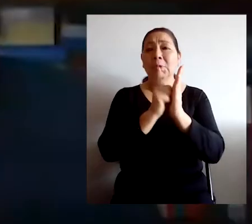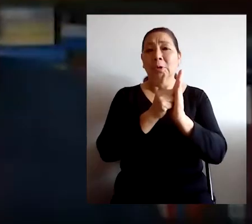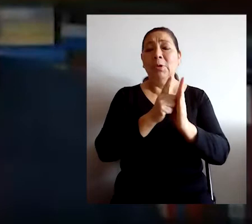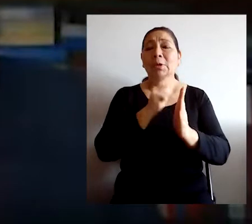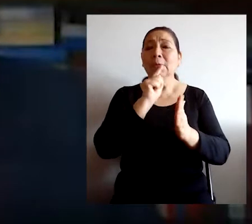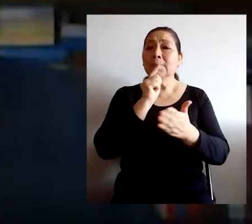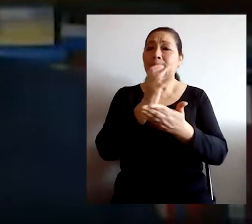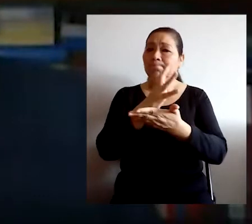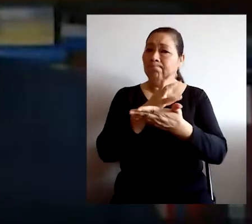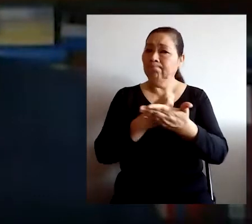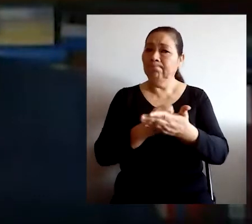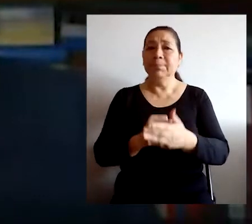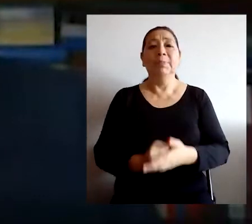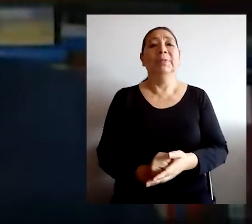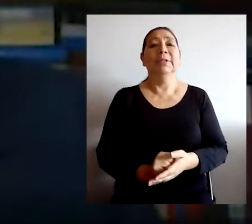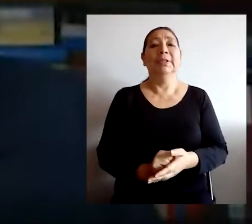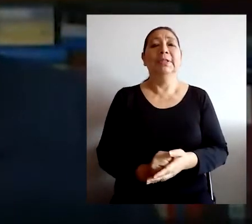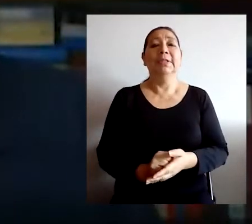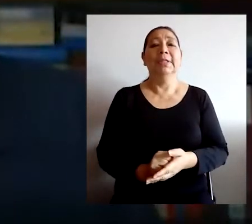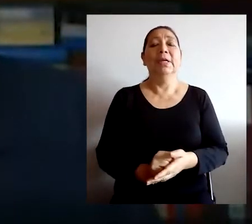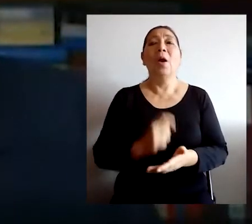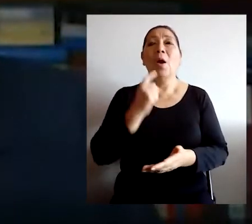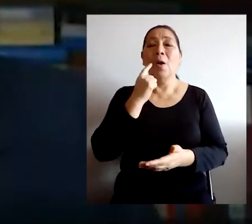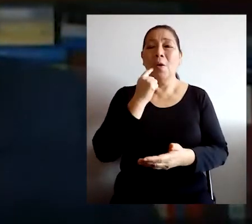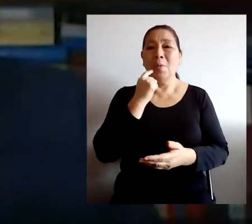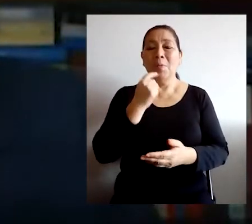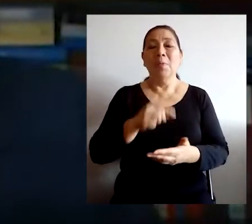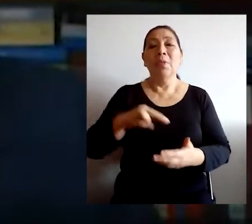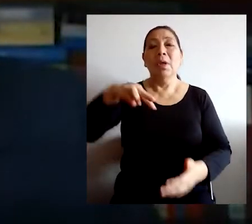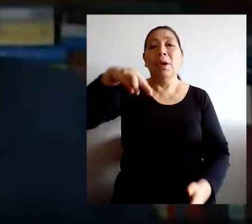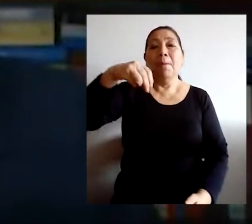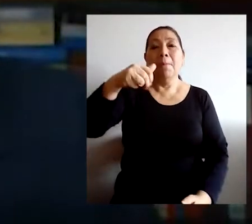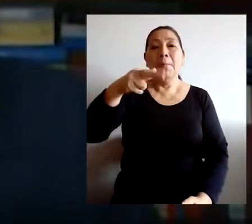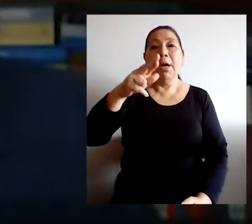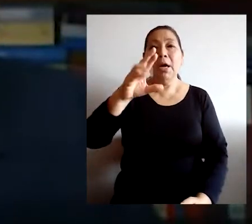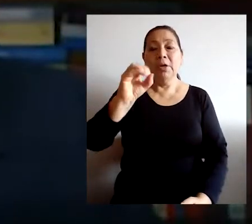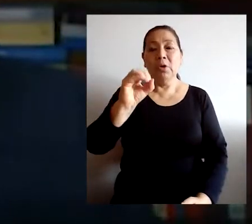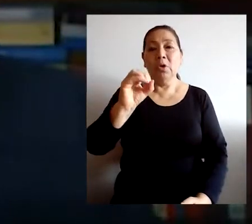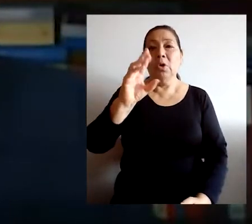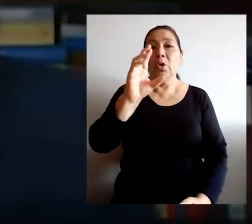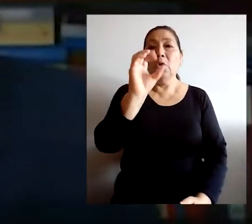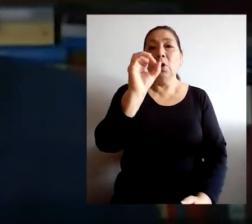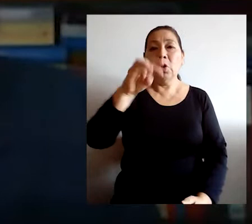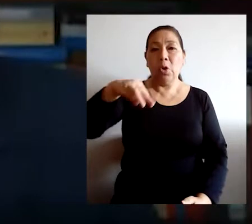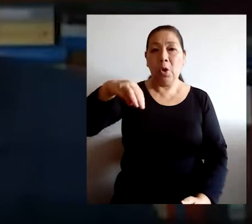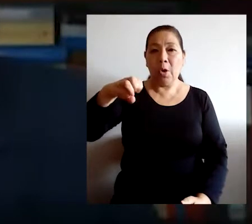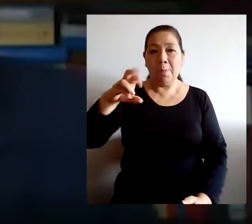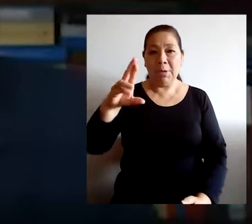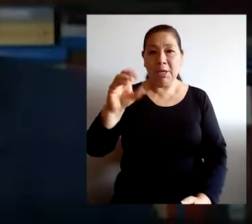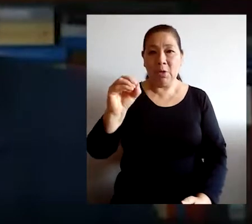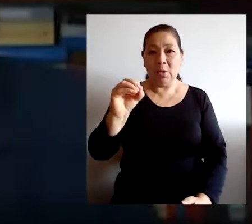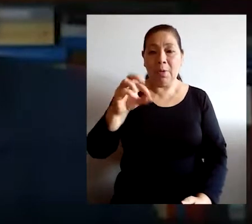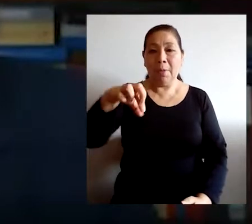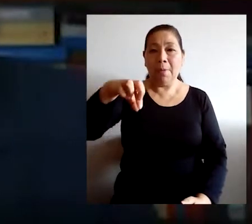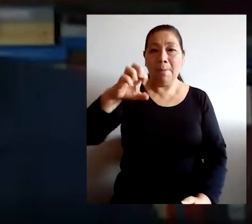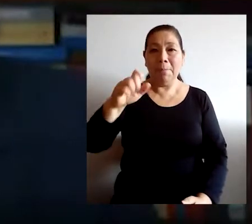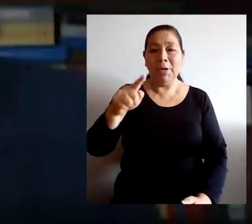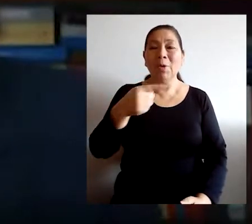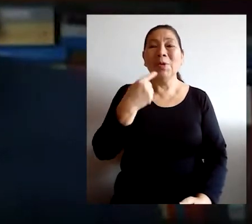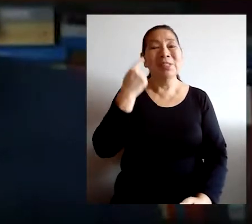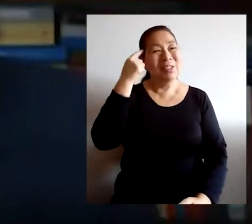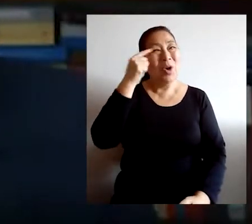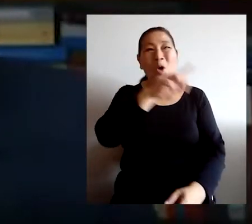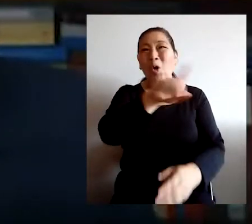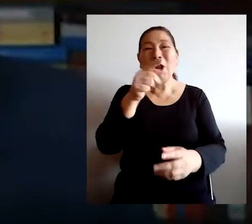de silencio en memoria del señor Mario Romero Pérez, conocido por todos los peruanos como el ángel